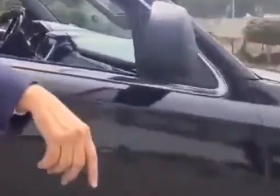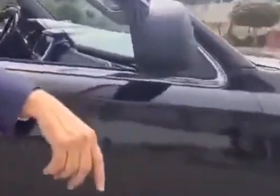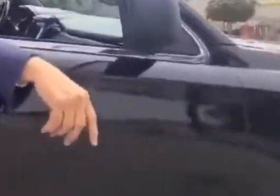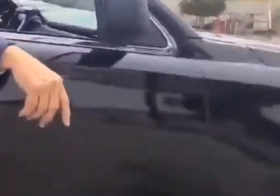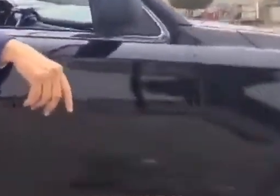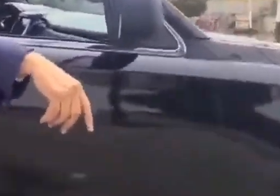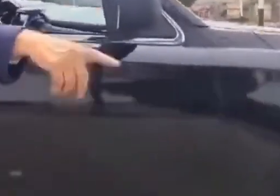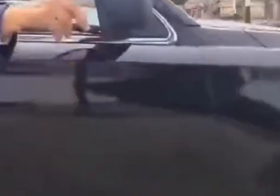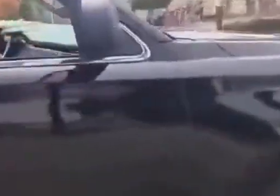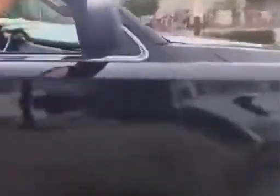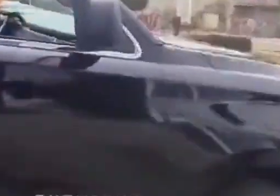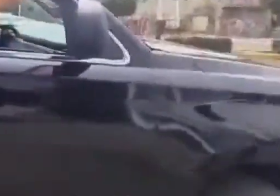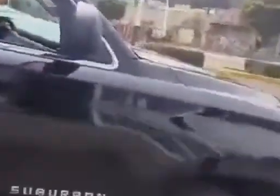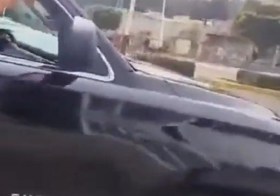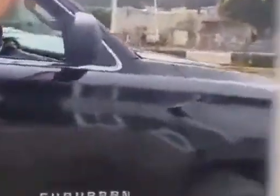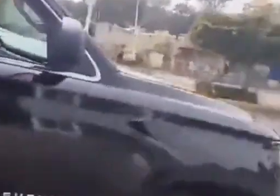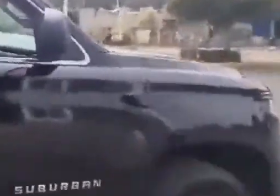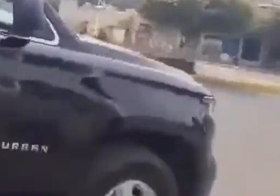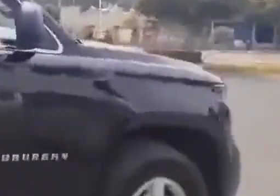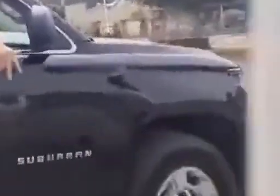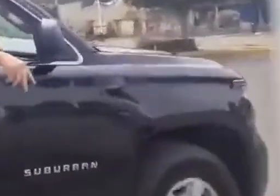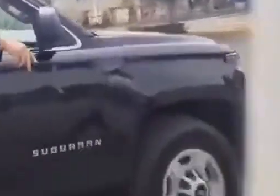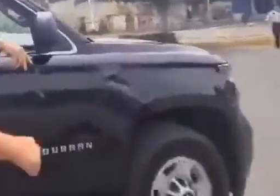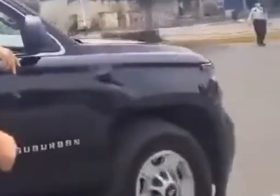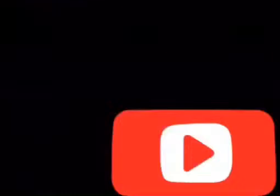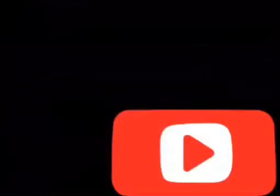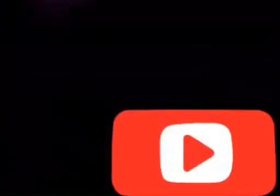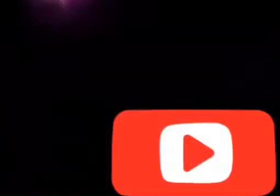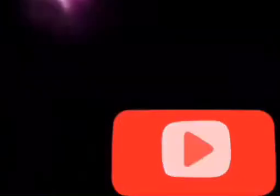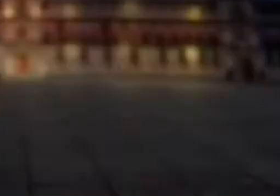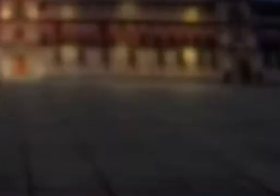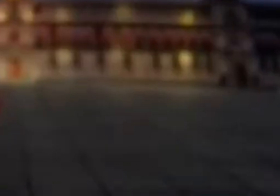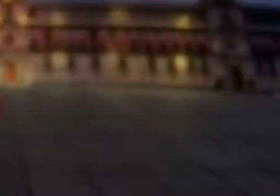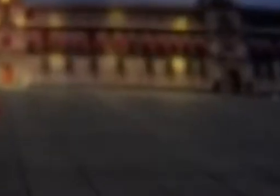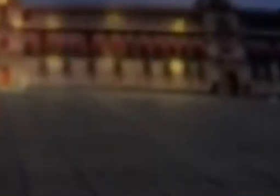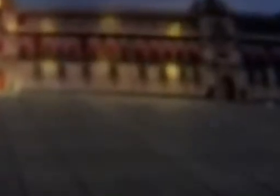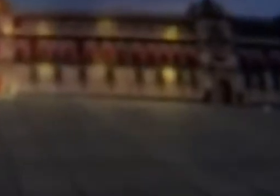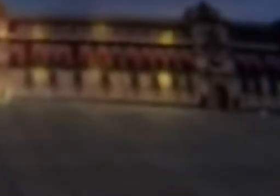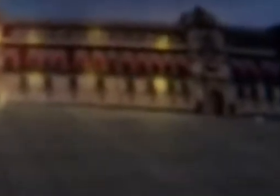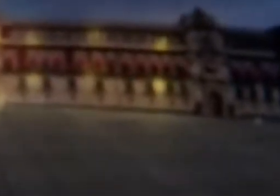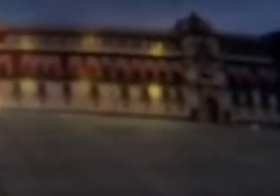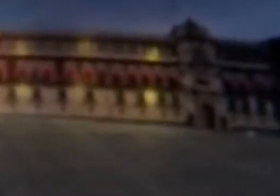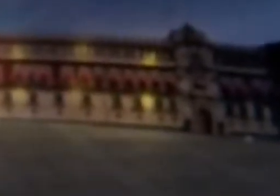amigo. Adiós, Emanuel. Gracias, señor.